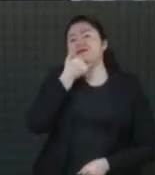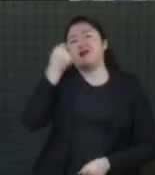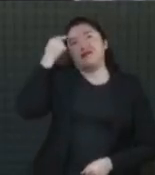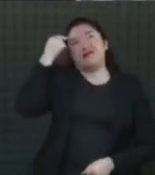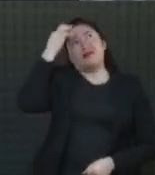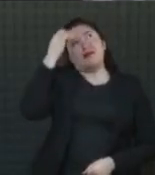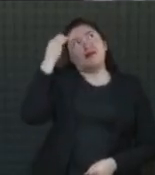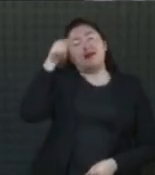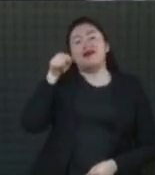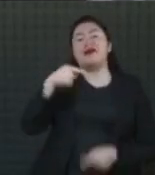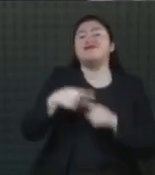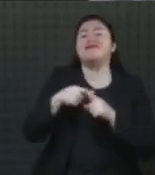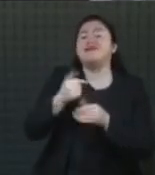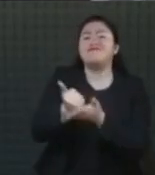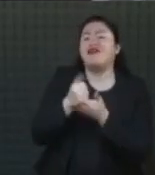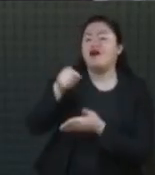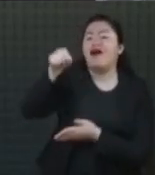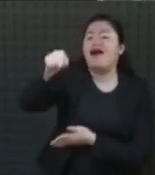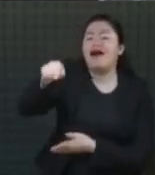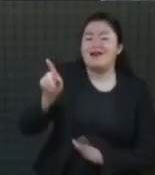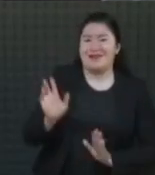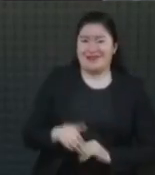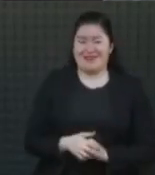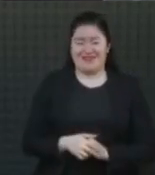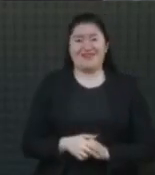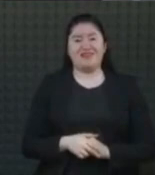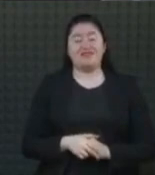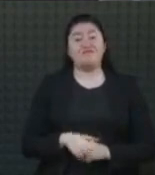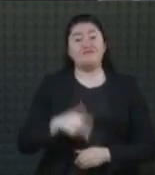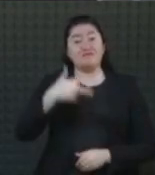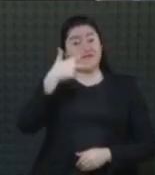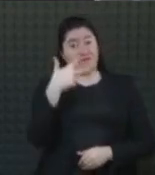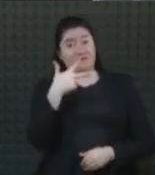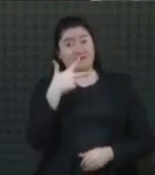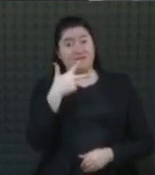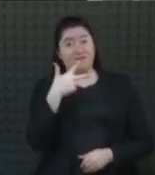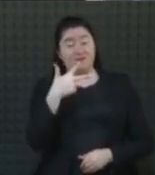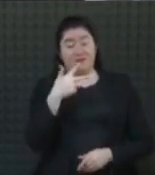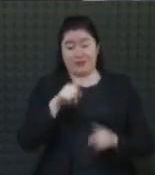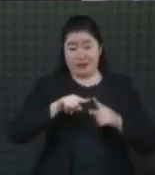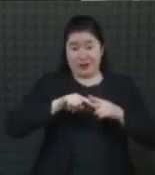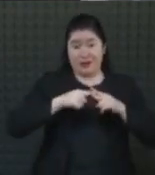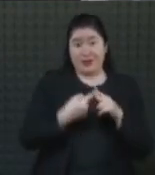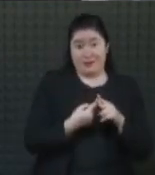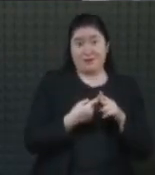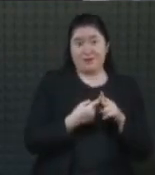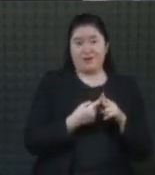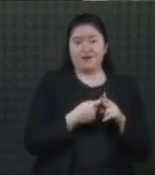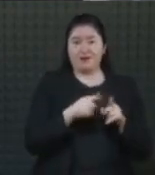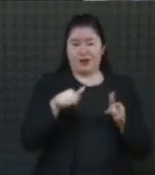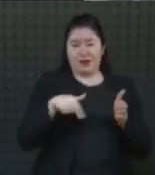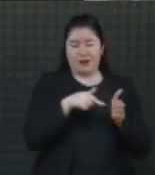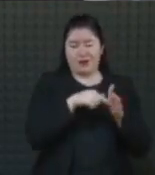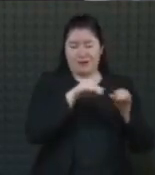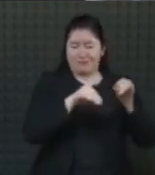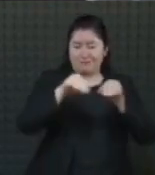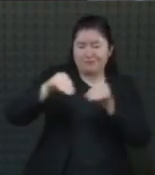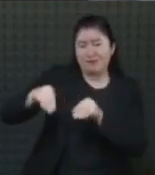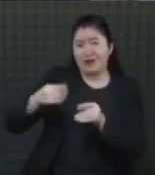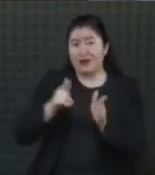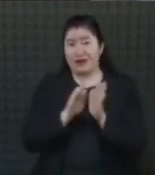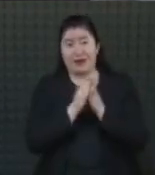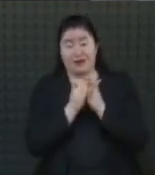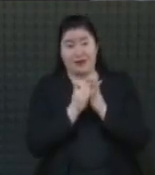R, que está ahí, el día 8 empieza la Feria del Libro aquí al lado del Zócalo, y el 17, el día que termina, en